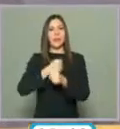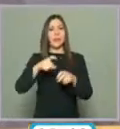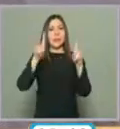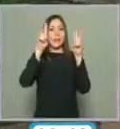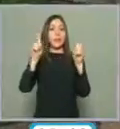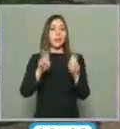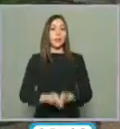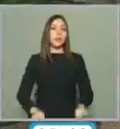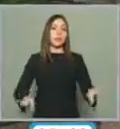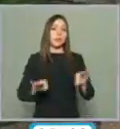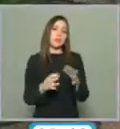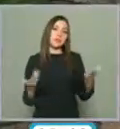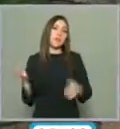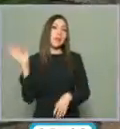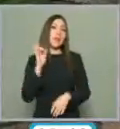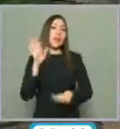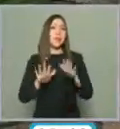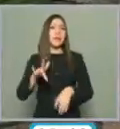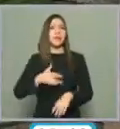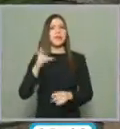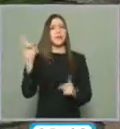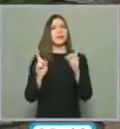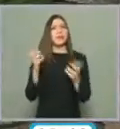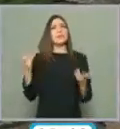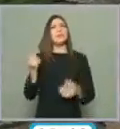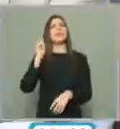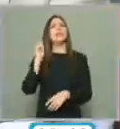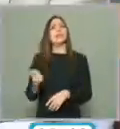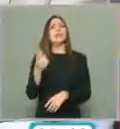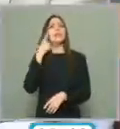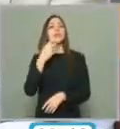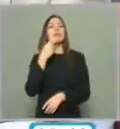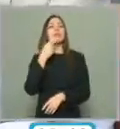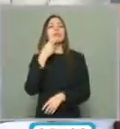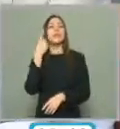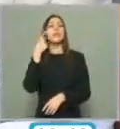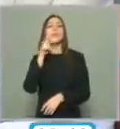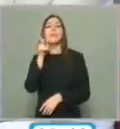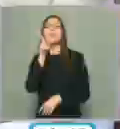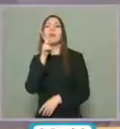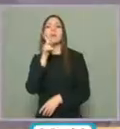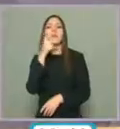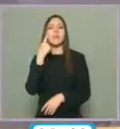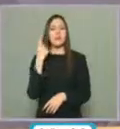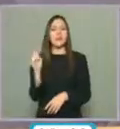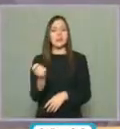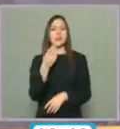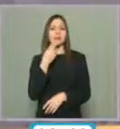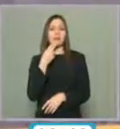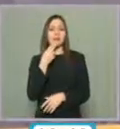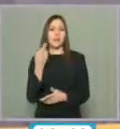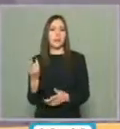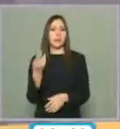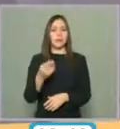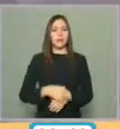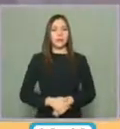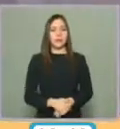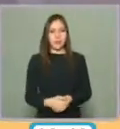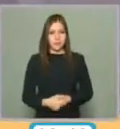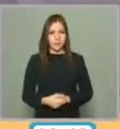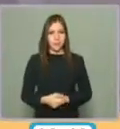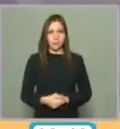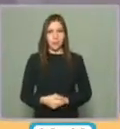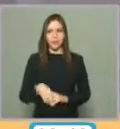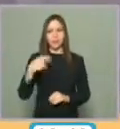Pues sí, porque a lo mejor nos genera un poco de duda, pero ¿qué es la función paterna? Fíjate que la función paterna es